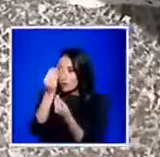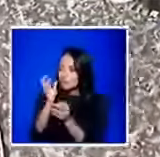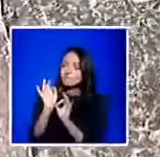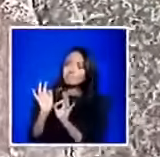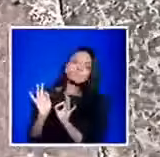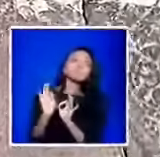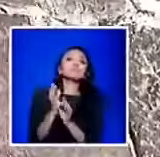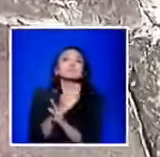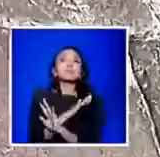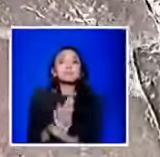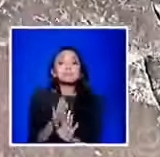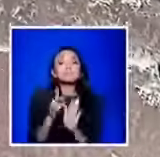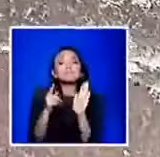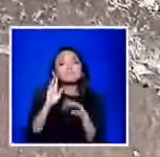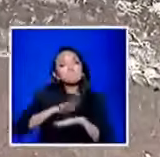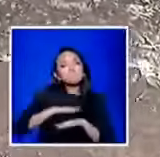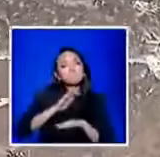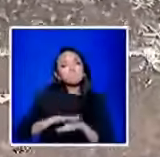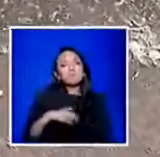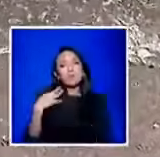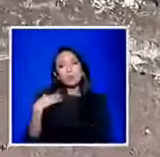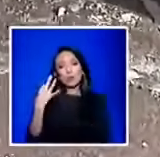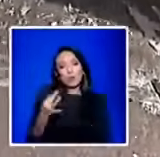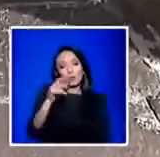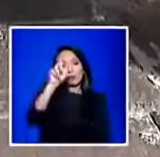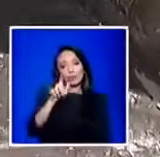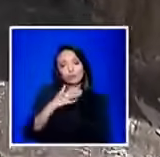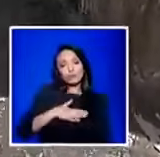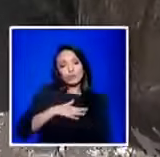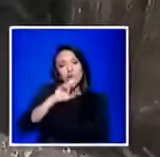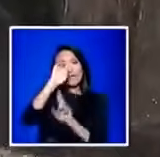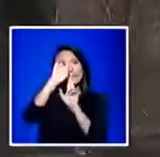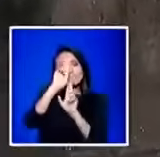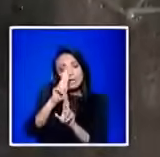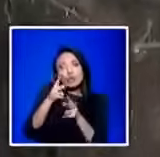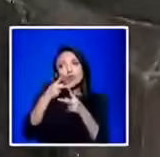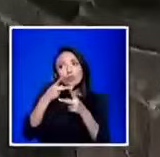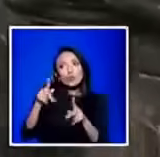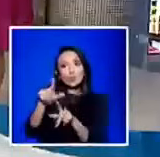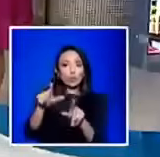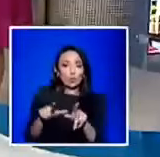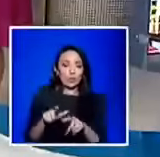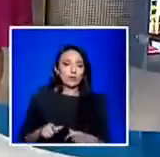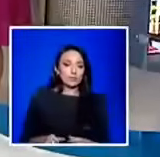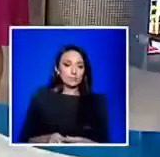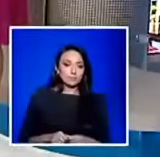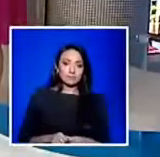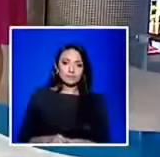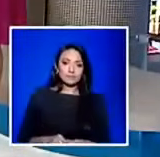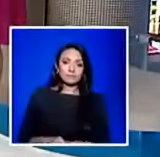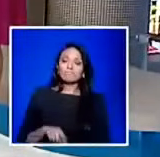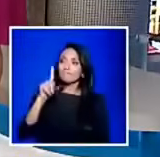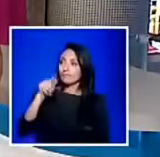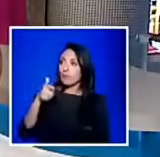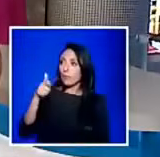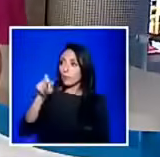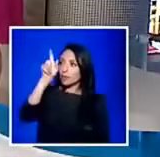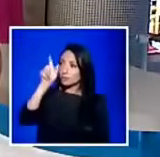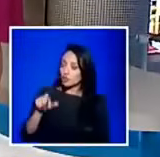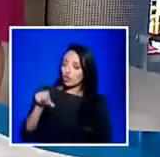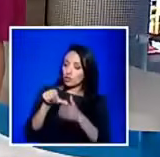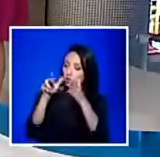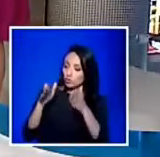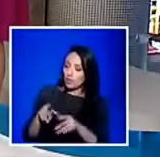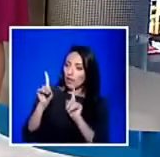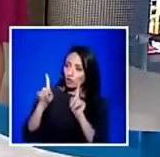esta... con este llamado para toda la ciudadanía que respetemos el espacio público. Muy buenos días. A ser buenos ciudadanos, mi querido gatito, así